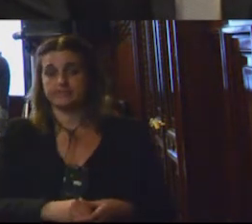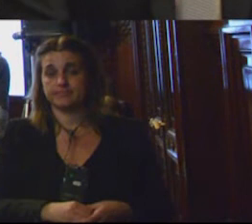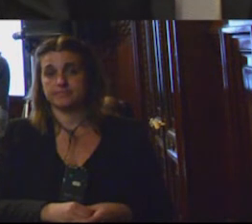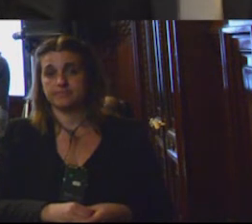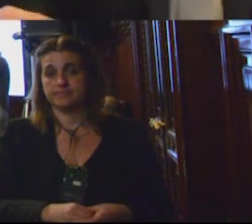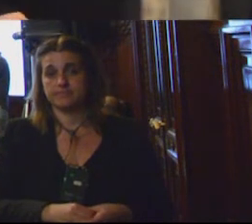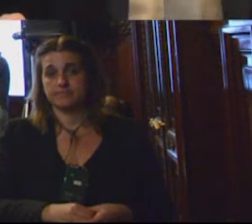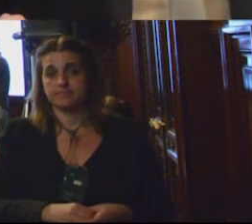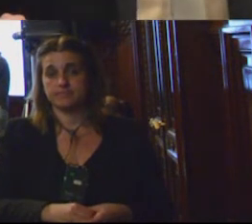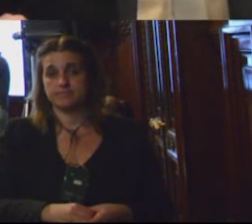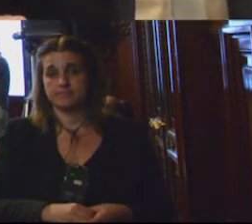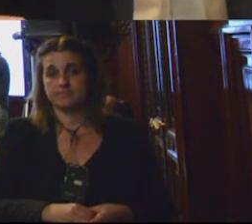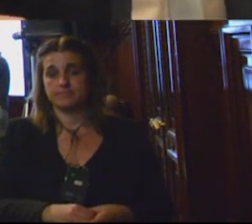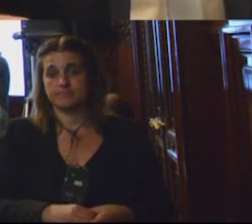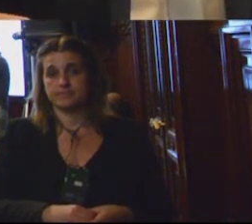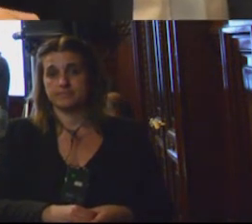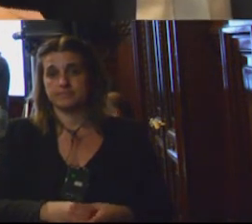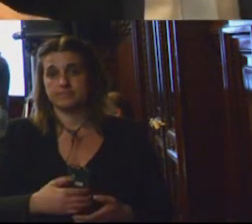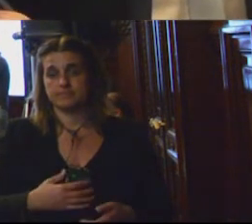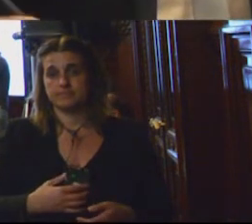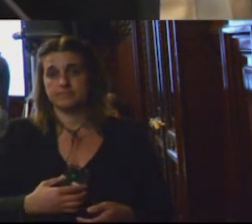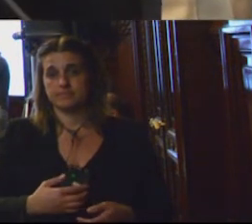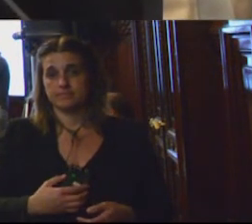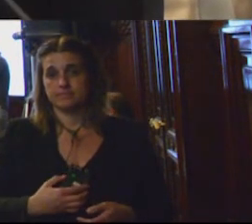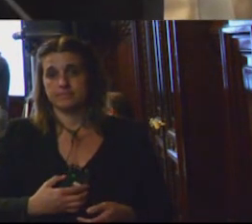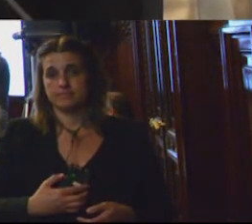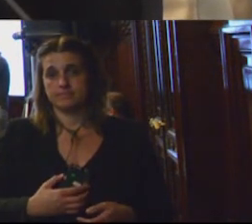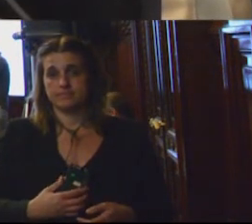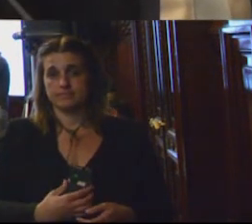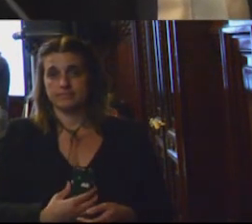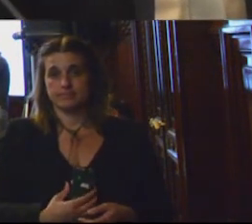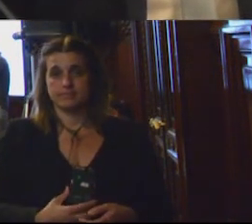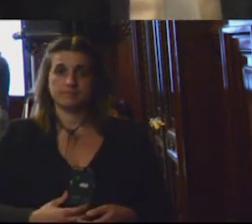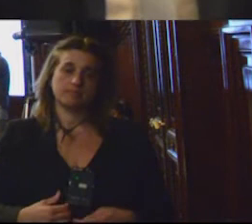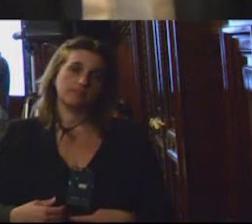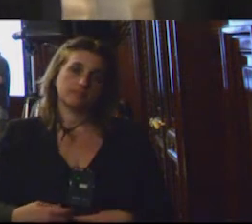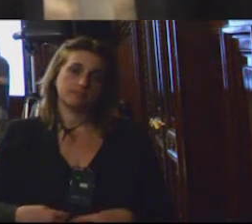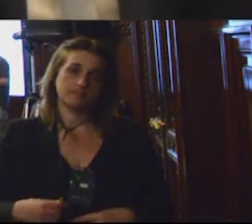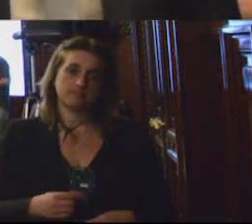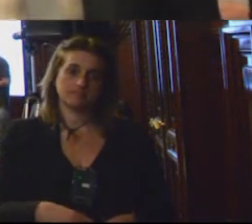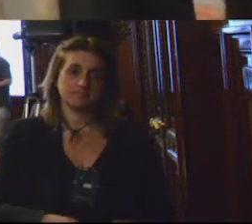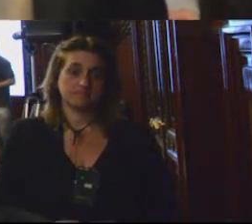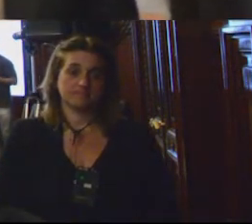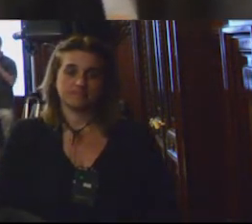palabra a nuestros colegas del Ministerio del Trabajo y de la Cámara de Diputados de Brasil. Por favor.